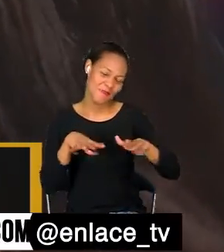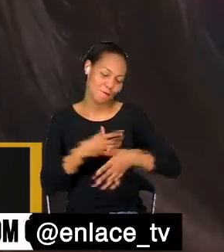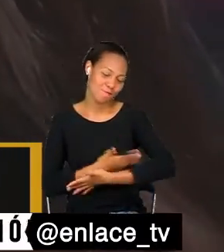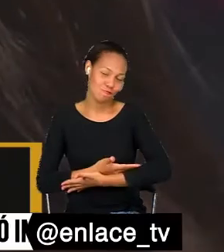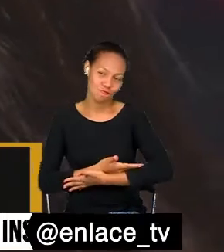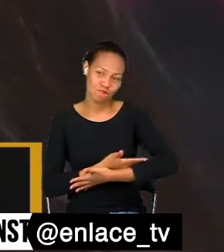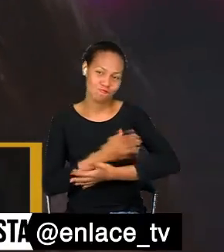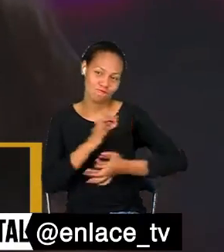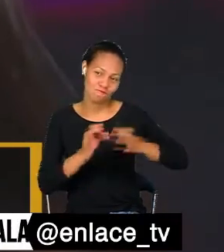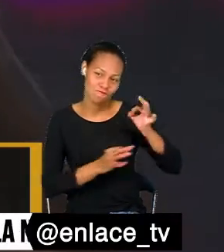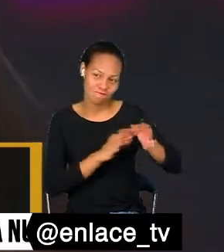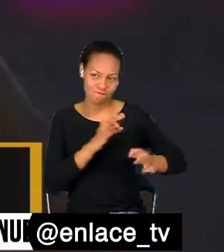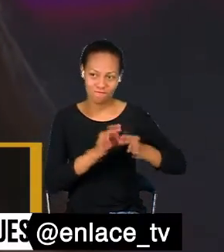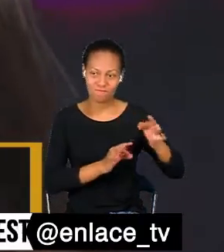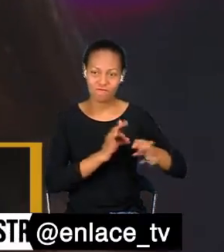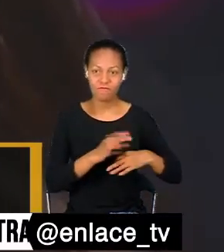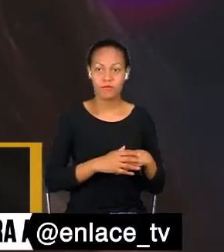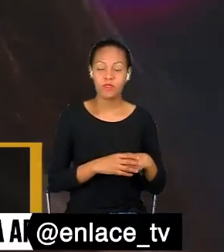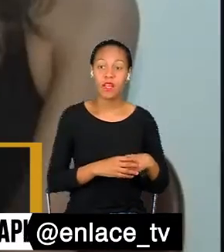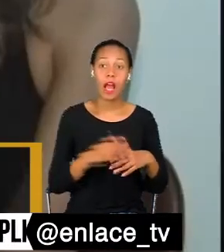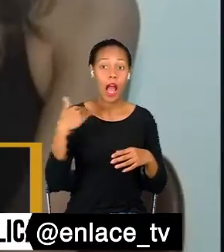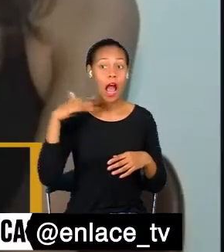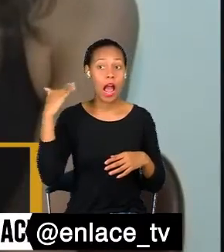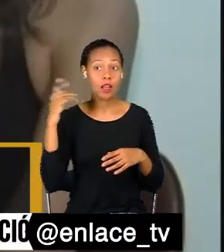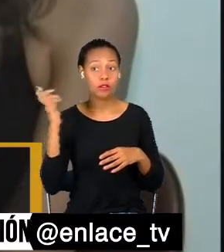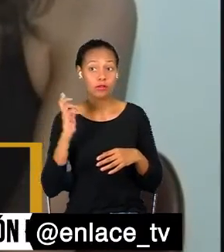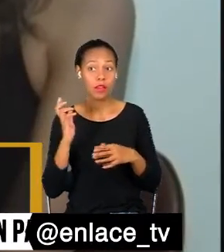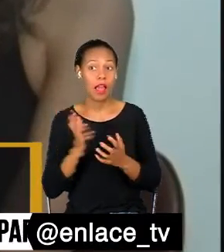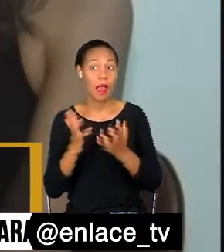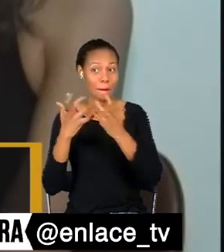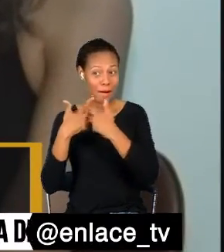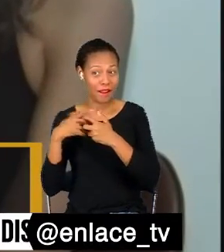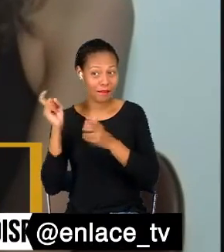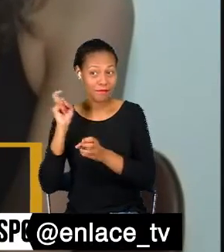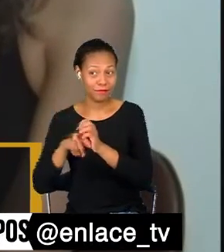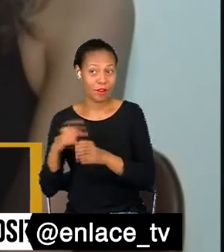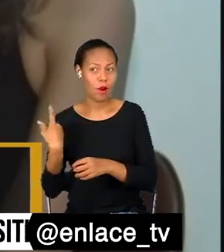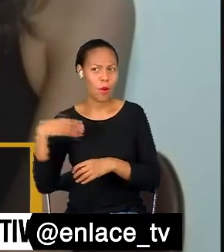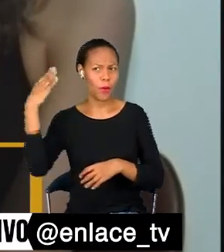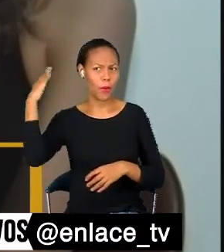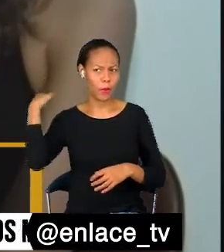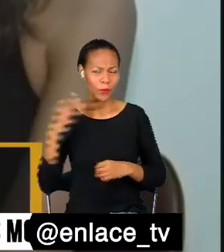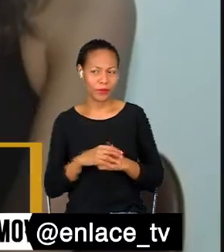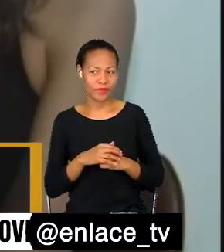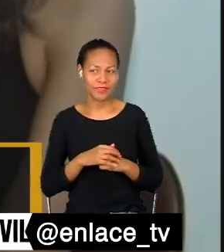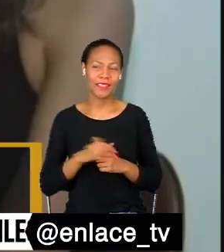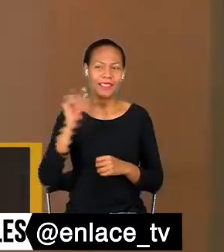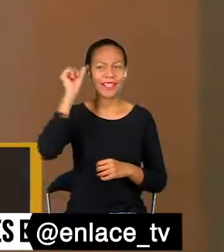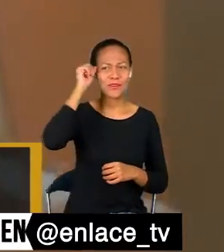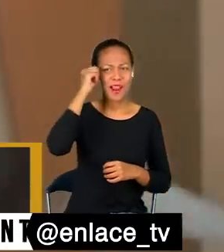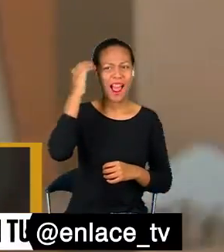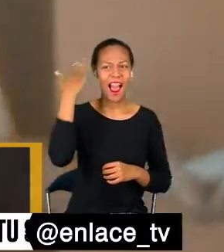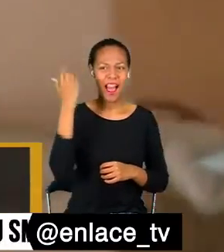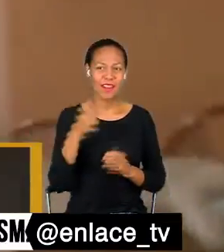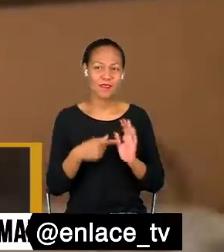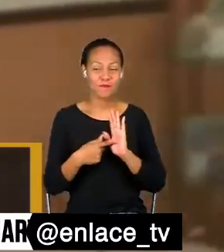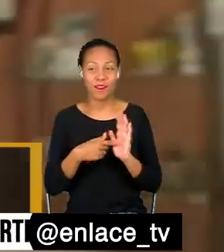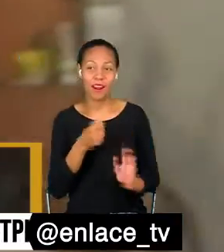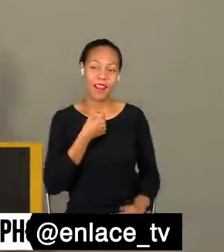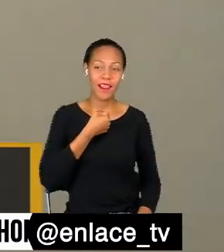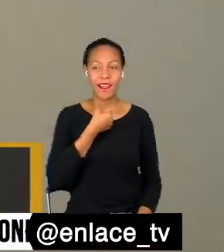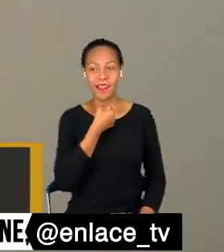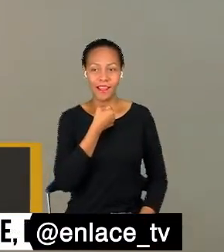Enlace Televisión y aunque perteneció a la empresa hace muchos años, recuerda sus experiencias en la pantalla como presentadora, conductora y